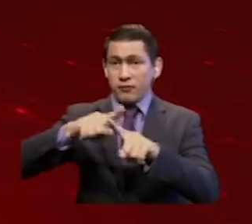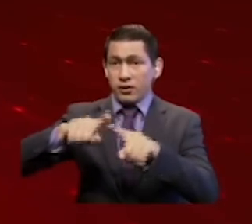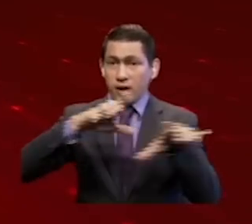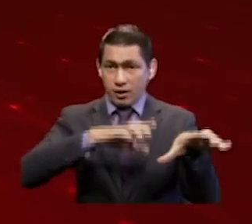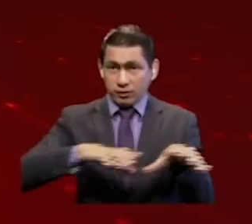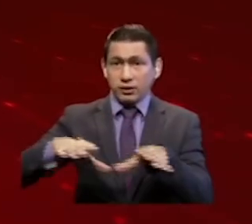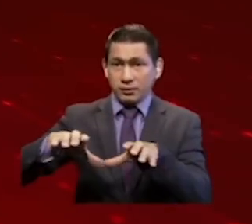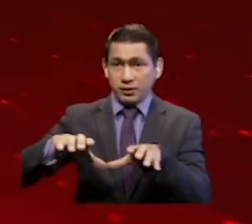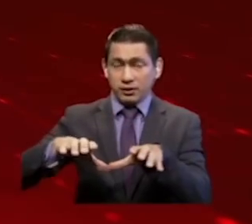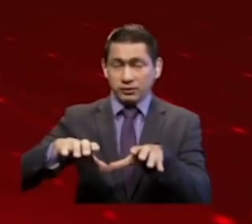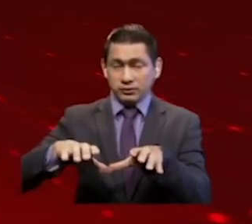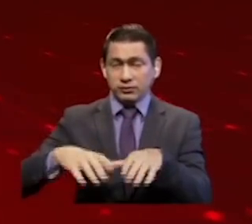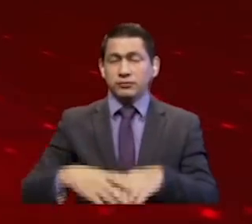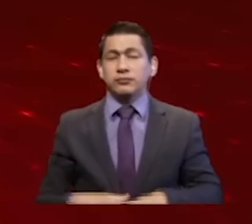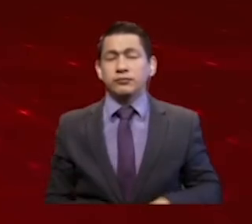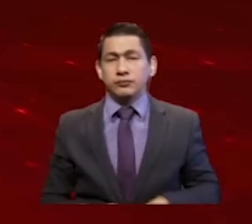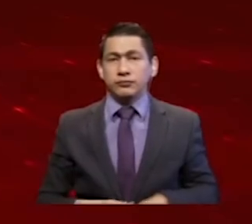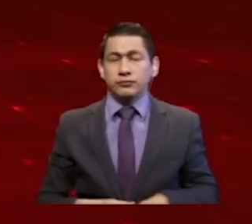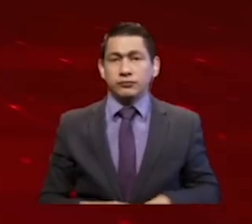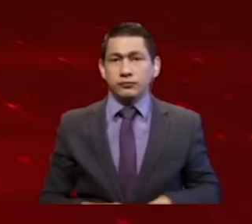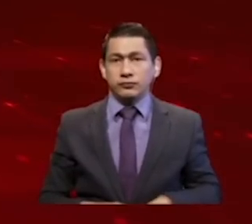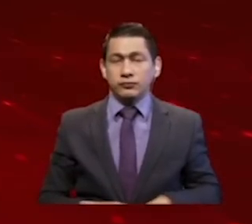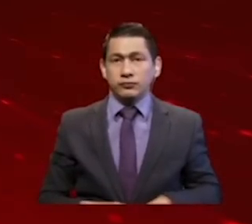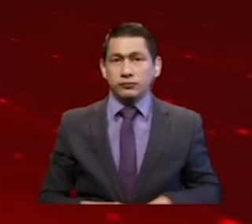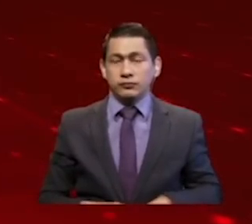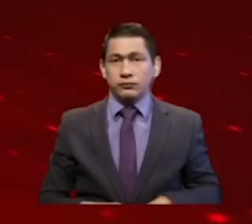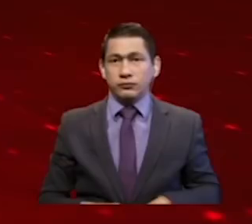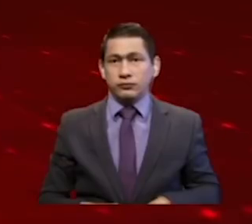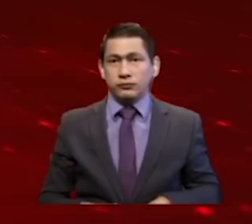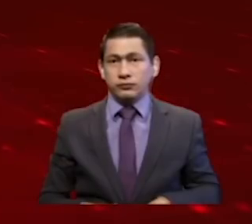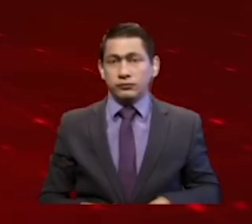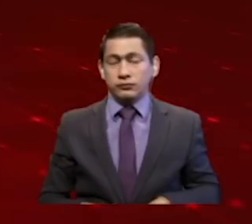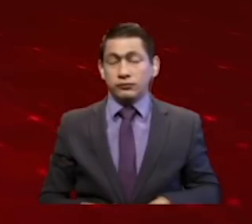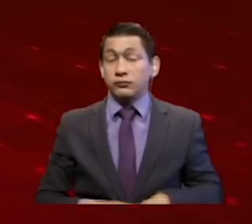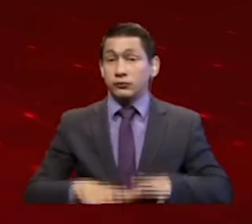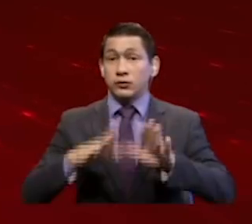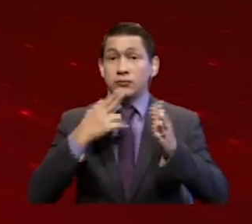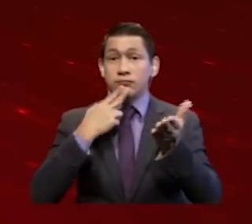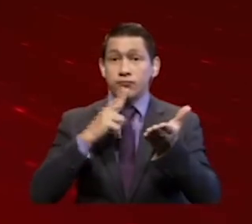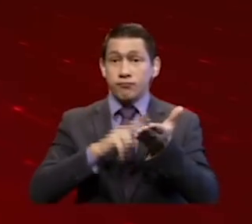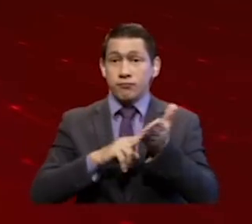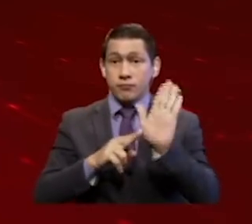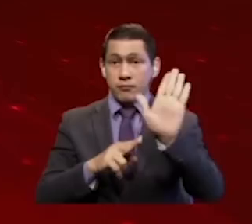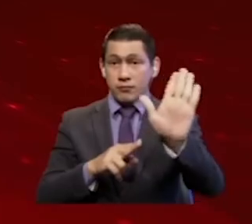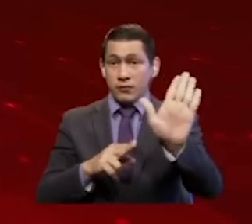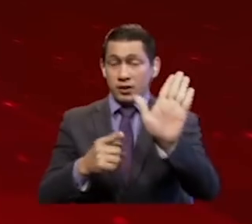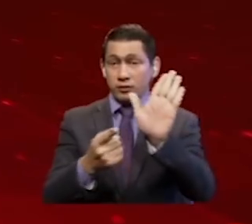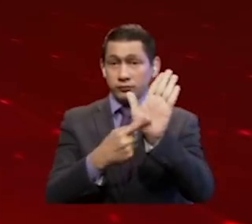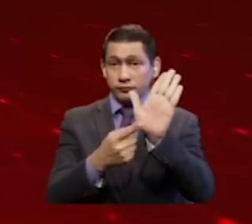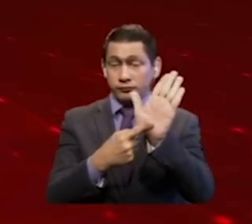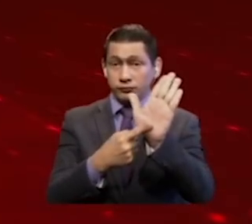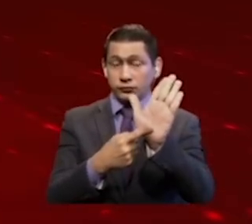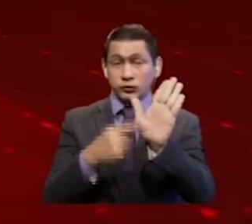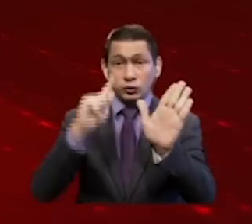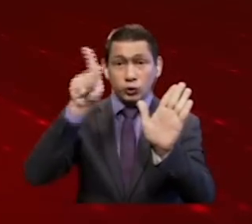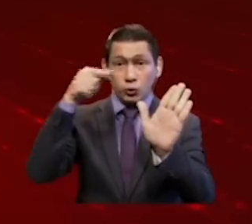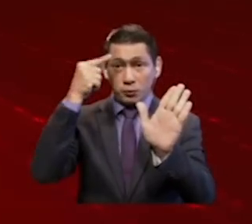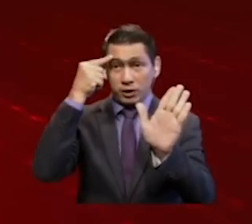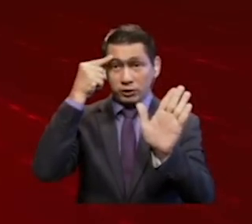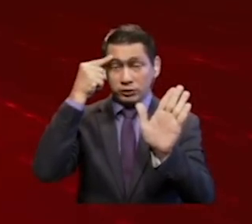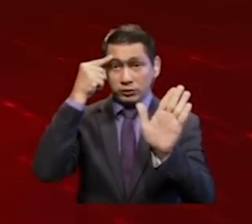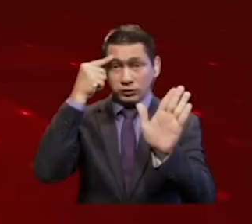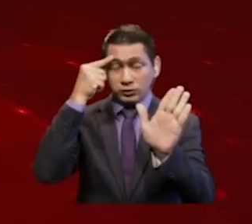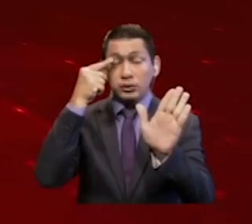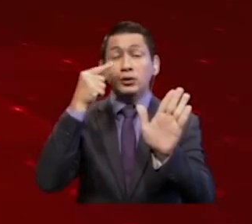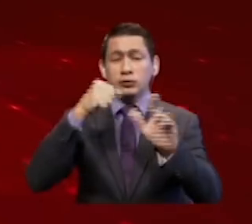personal administrativo y de seguridad, se explicó. Se informó también en el comunicado sobre las medidas que el gobierno mantiene esta